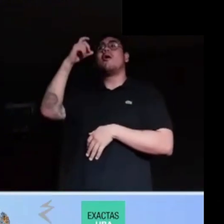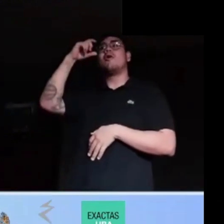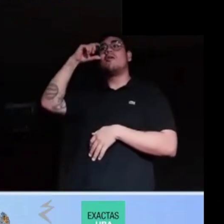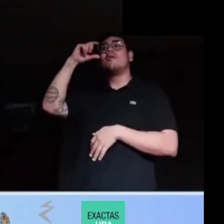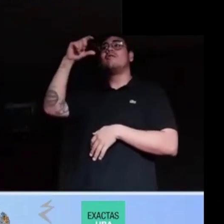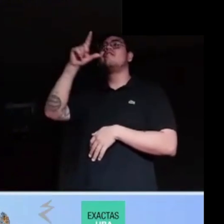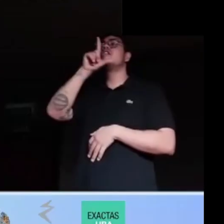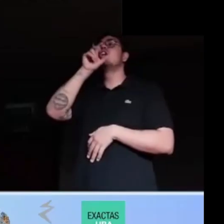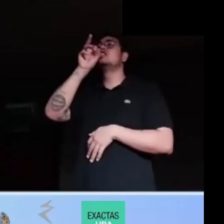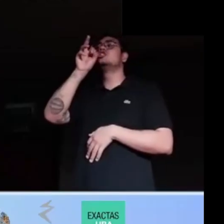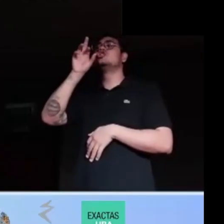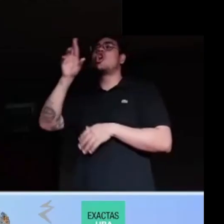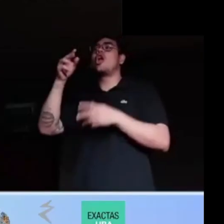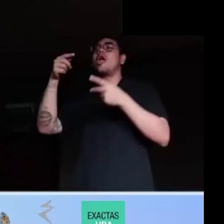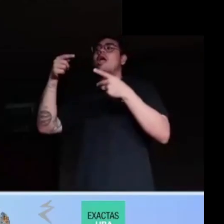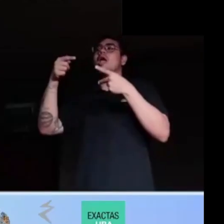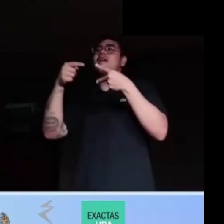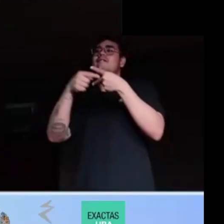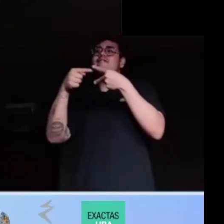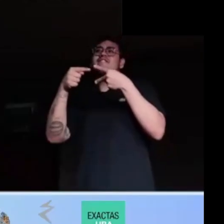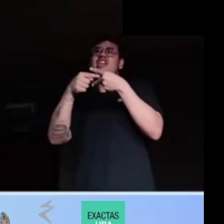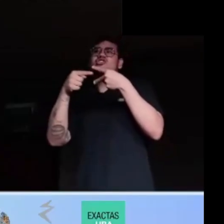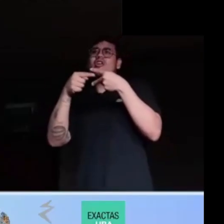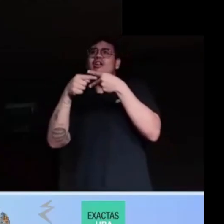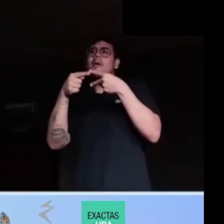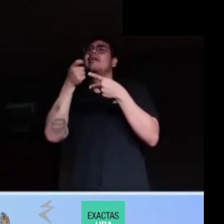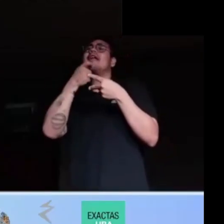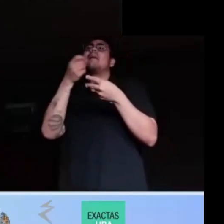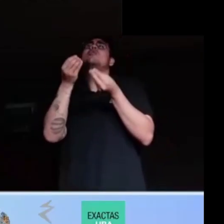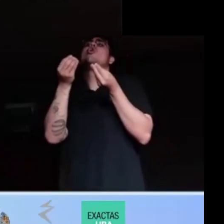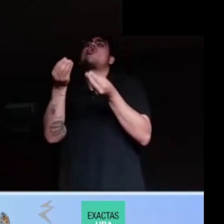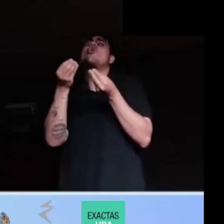armamos como una especie de canchita que no está mojada?